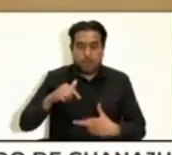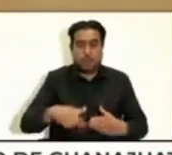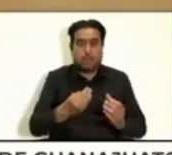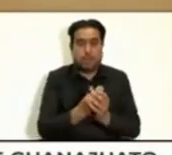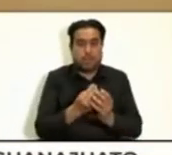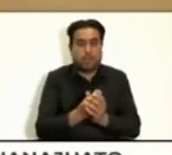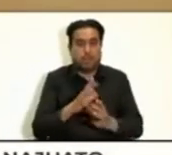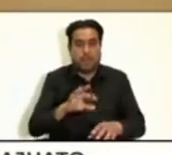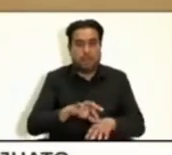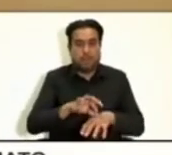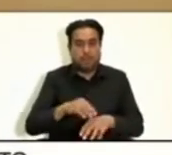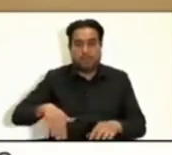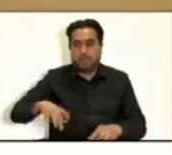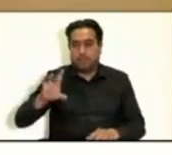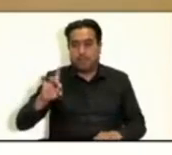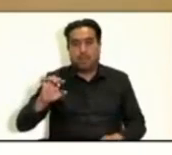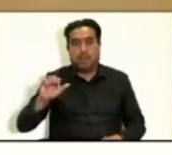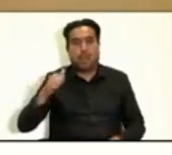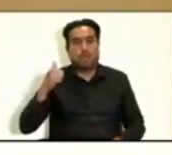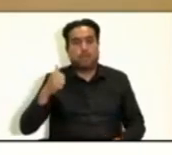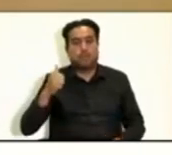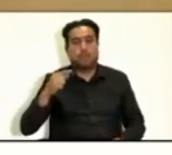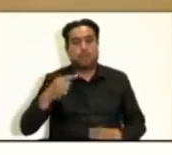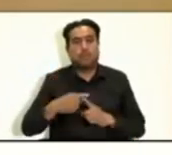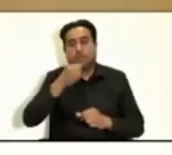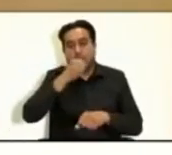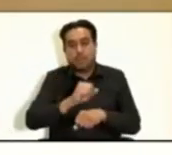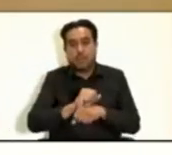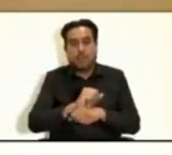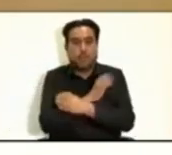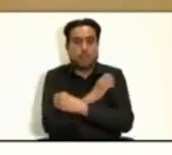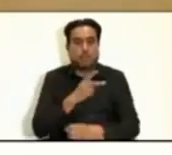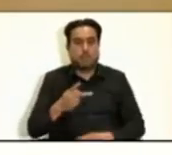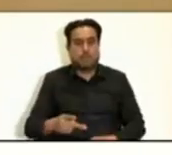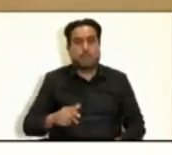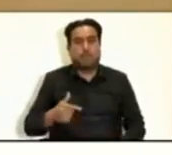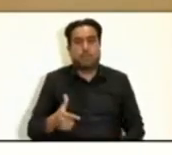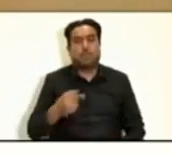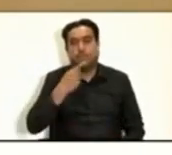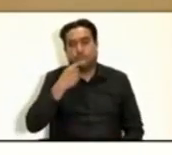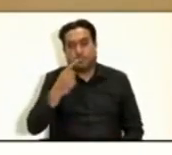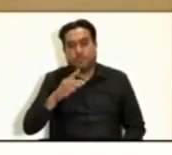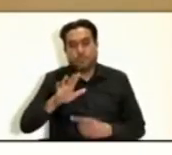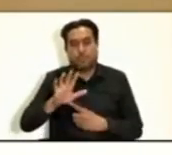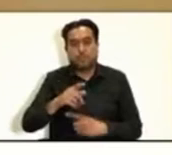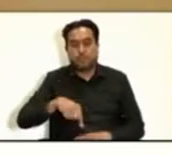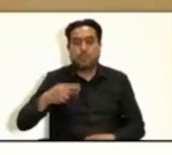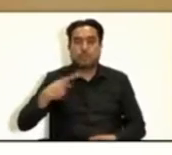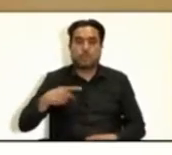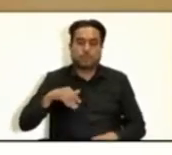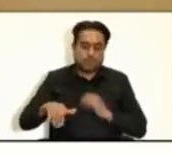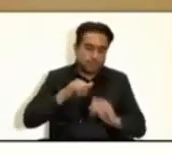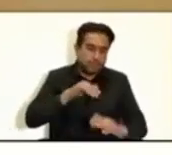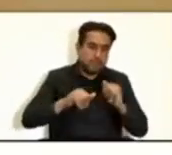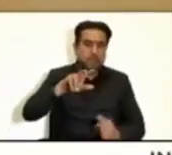30 de agosto pasado la propia secretaria de educación de guanajuato señaló registrar una deserción escolar de más